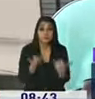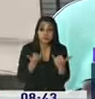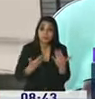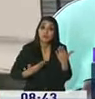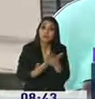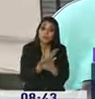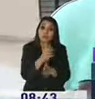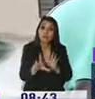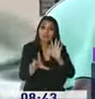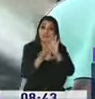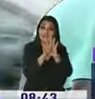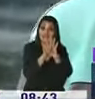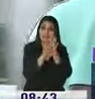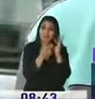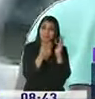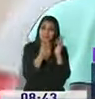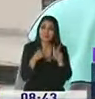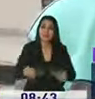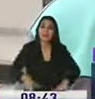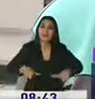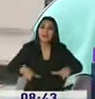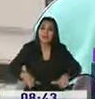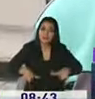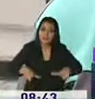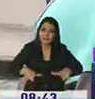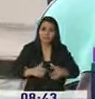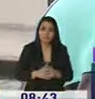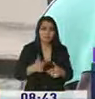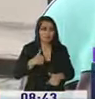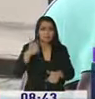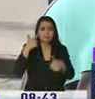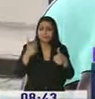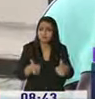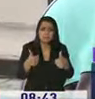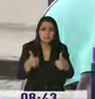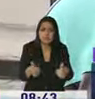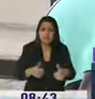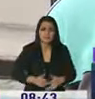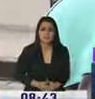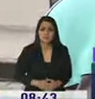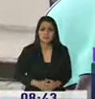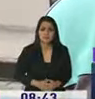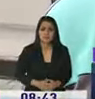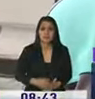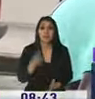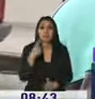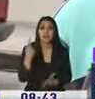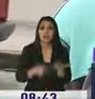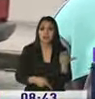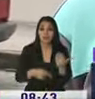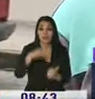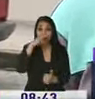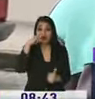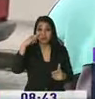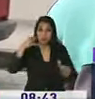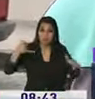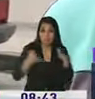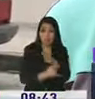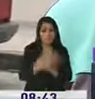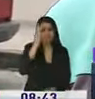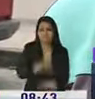está proponiendo el señor Moreno, me parece muy bien a mí para que se termine esto. Esto